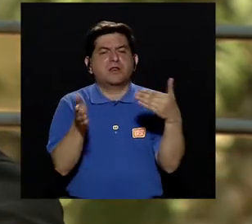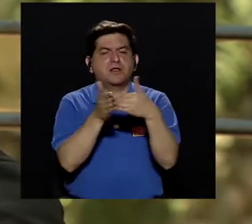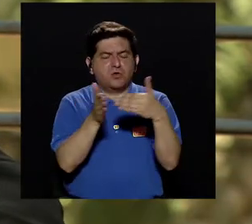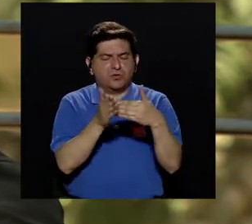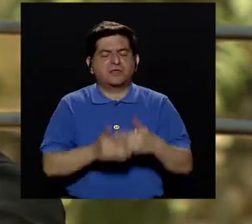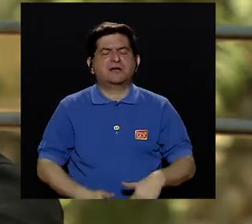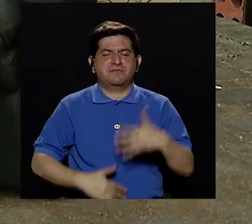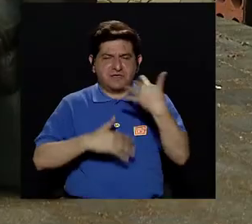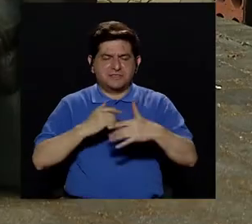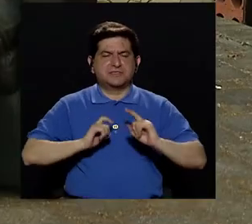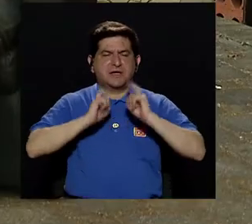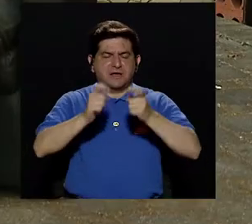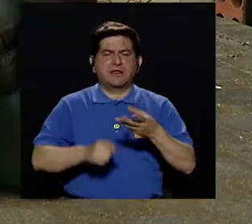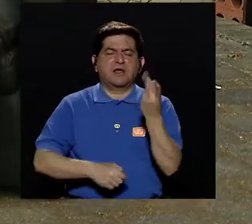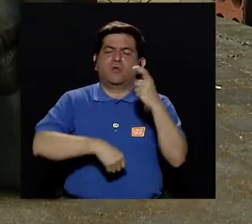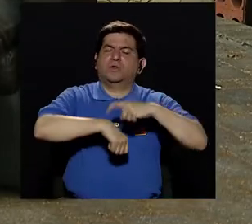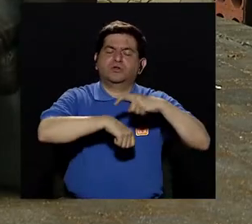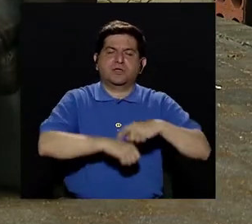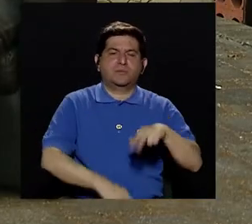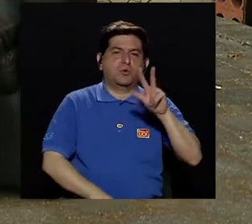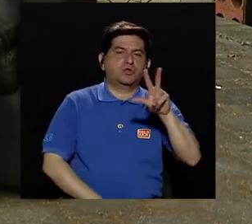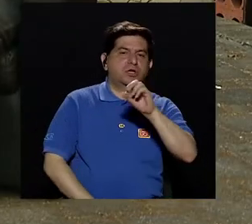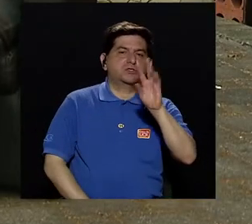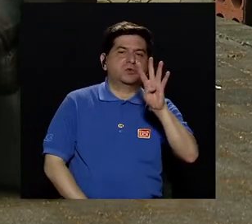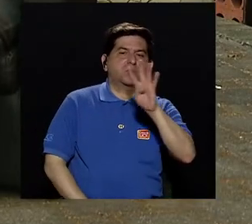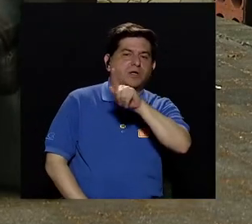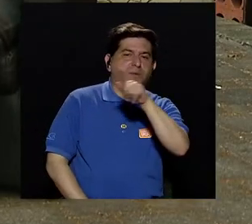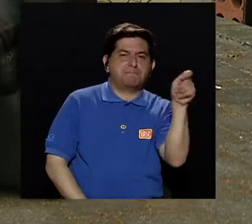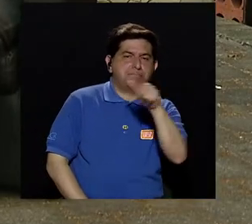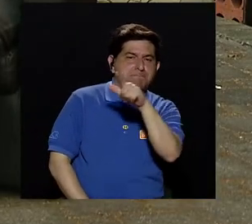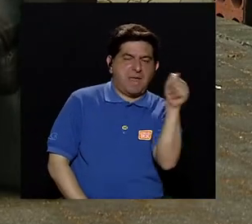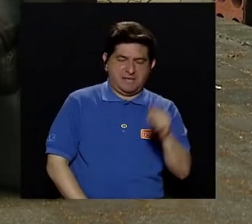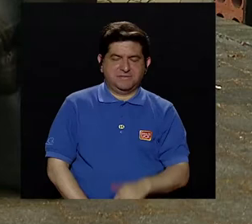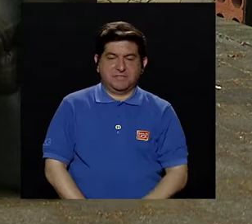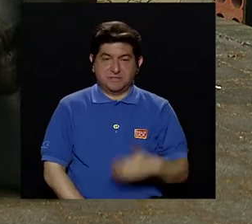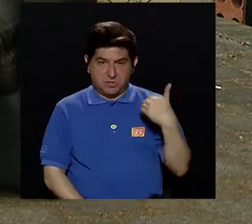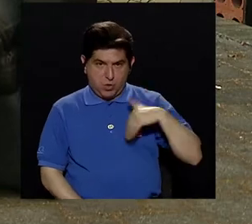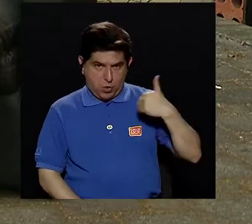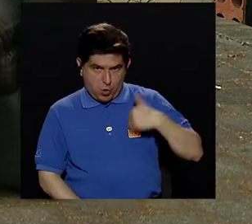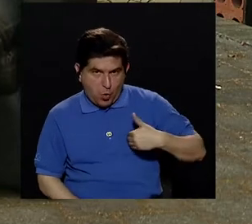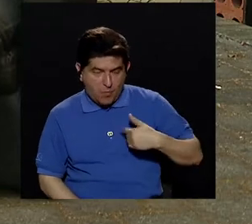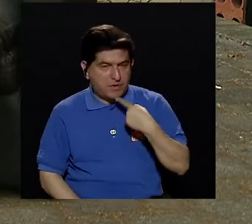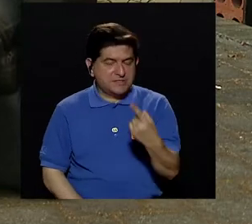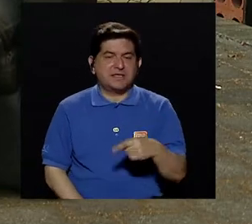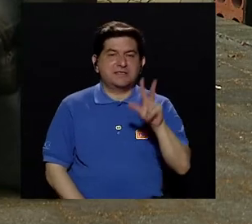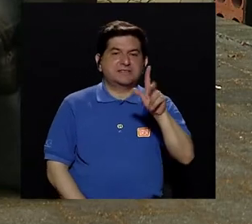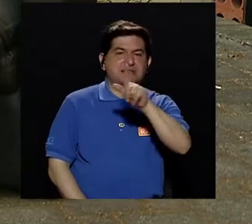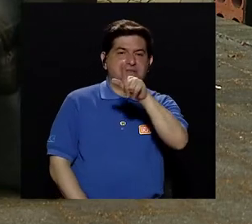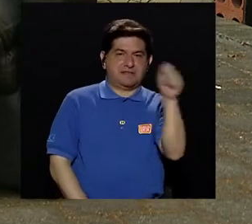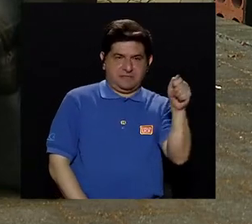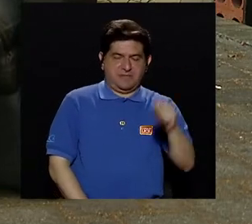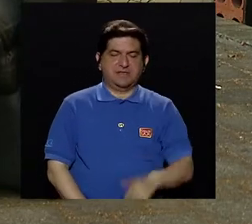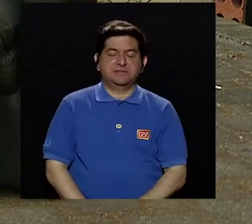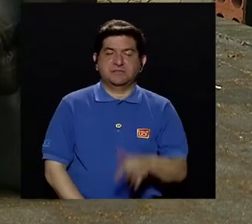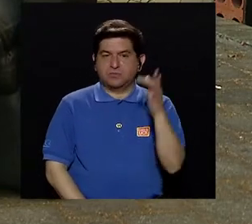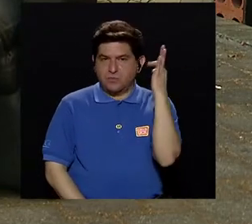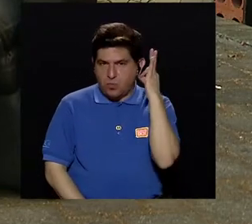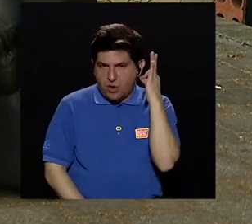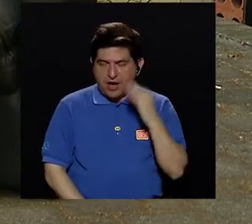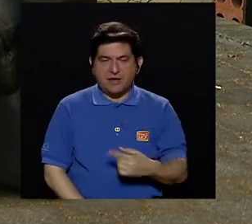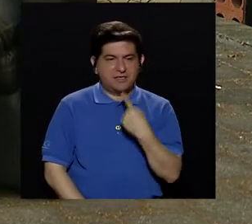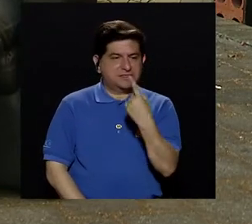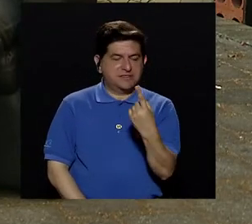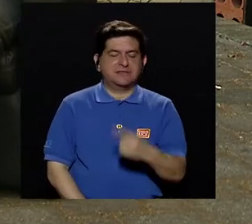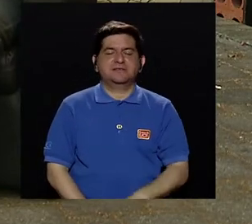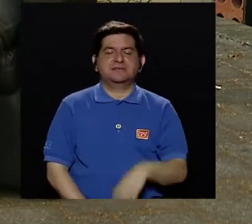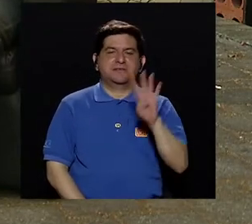su donación de sangre? Se puede donar cada 3 o 4 meses. En el caso de los hombres, se recomienda cada 3 meses. En el caso de las